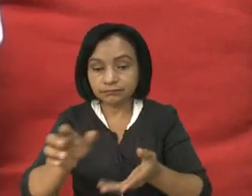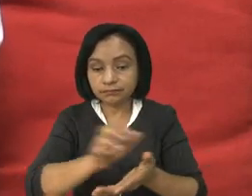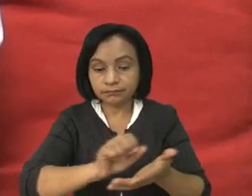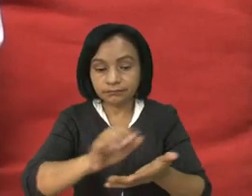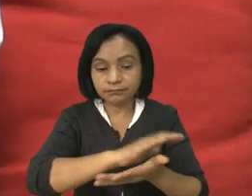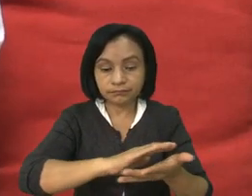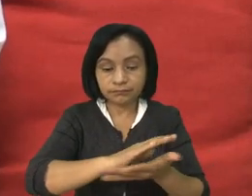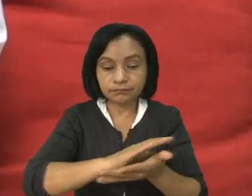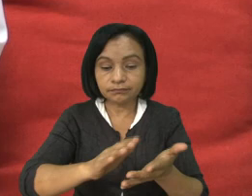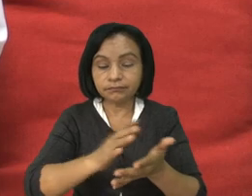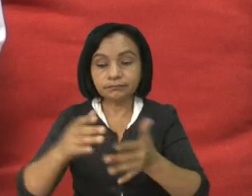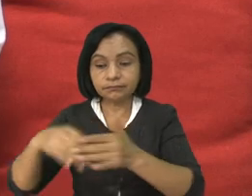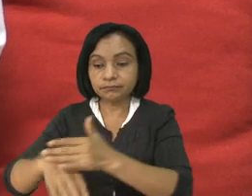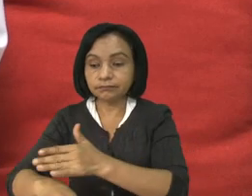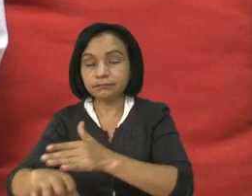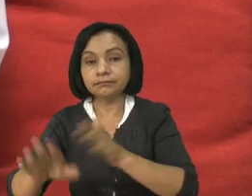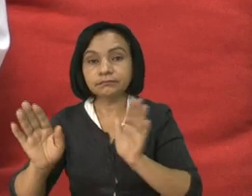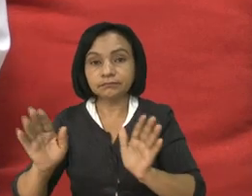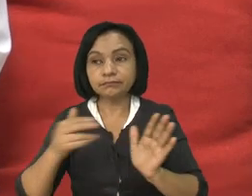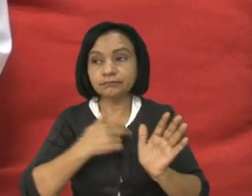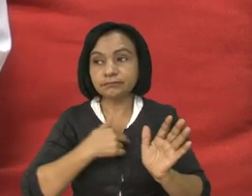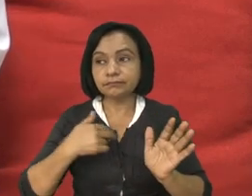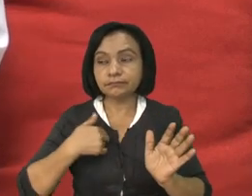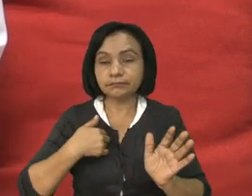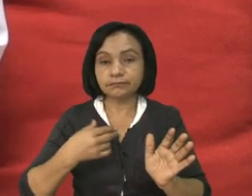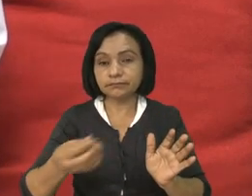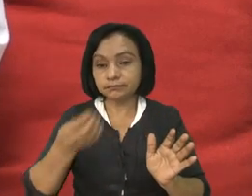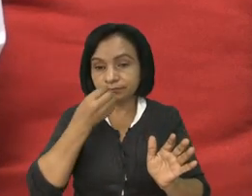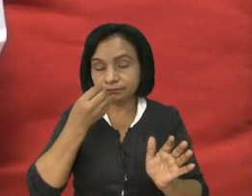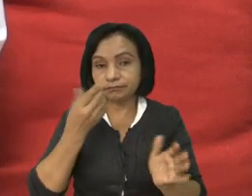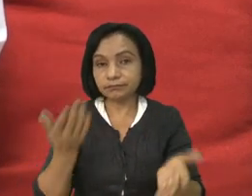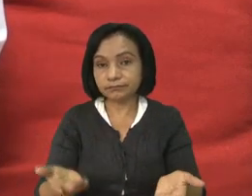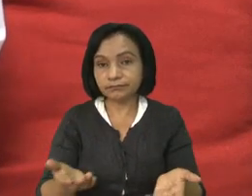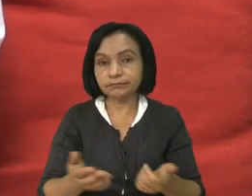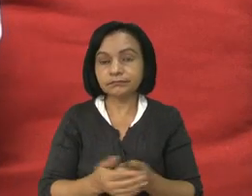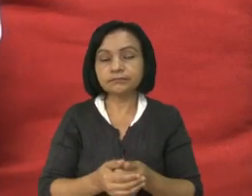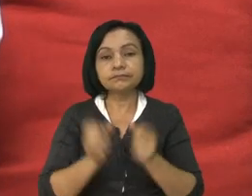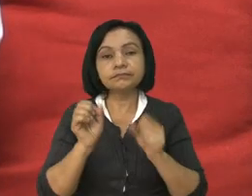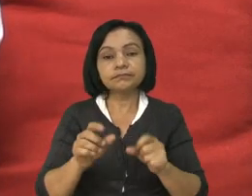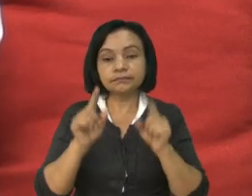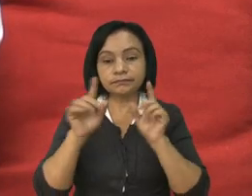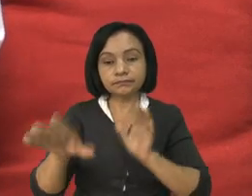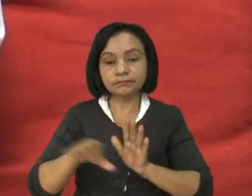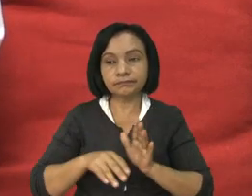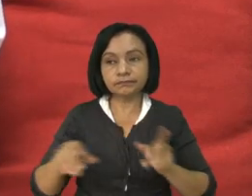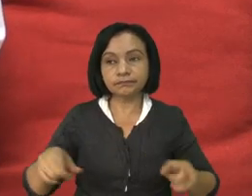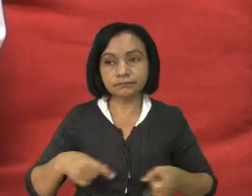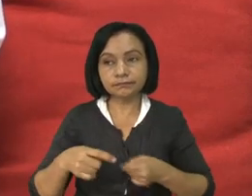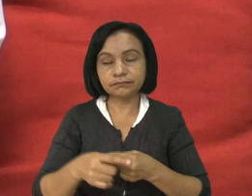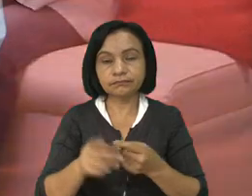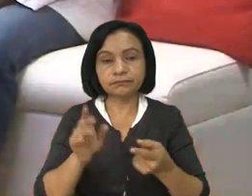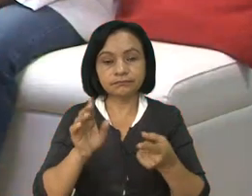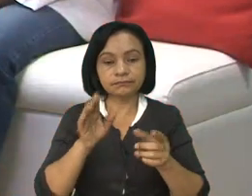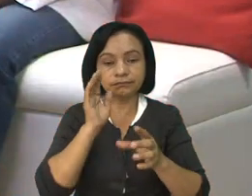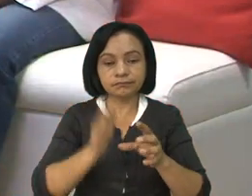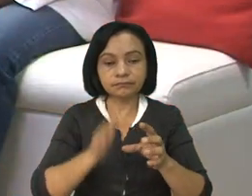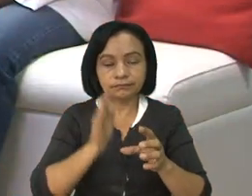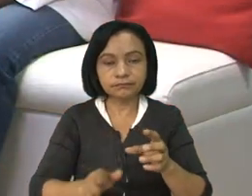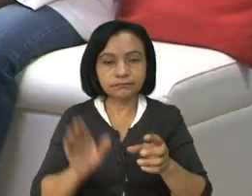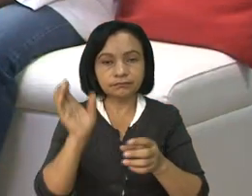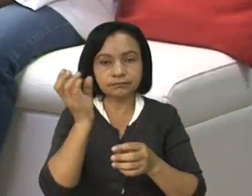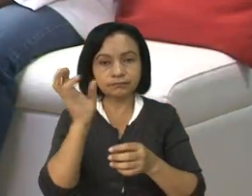y principalmente las que vamos a hacer consumo inmediatamente para prevenir eso. Y el repollo, el brócoli, que son los